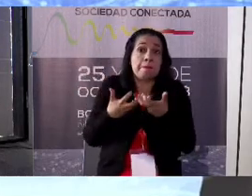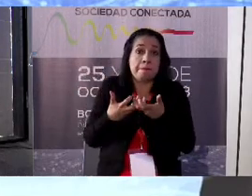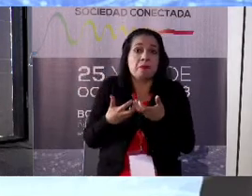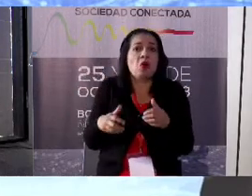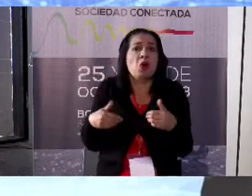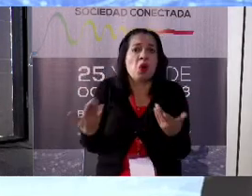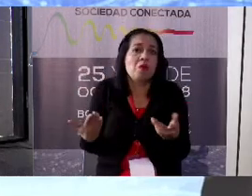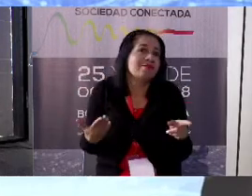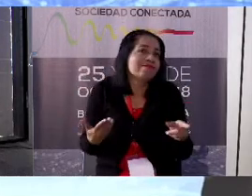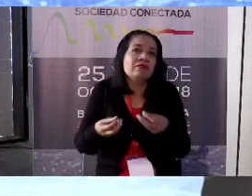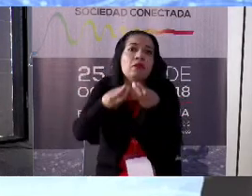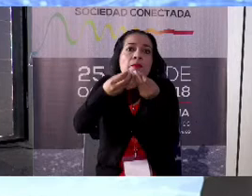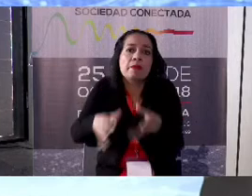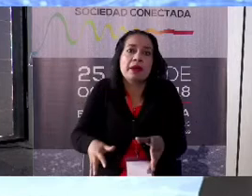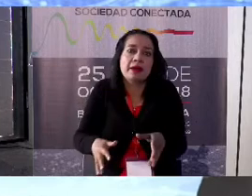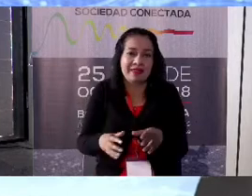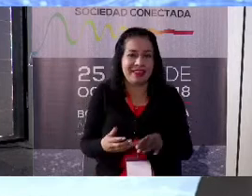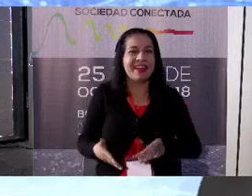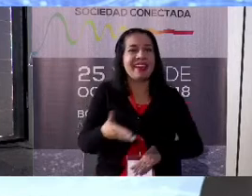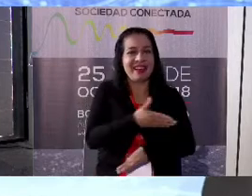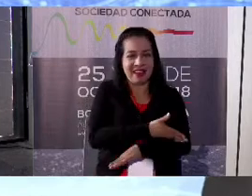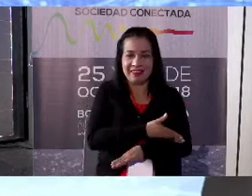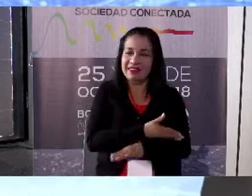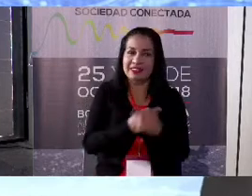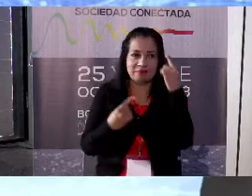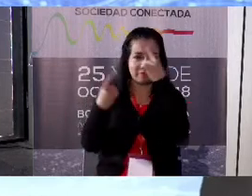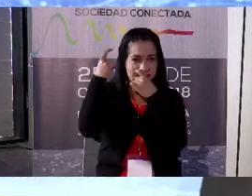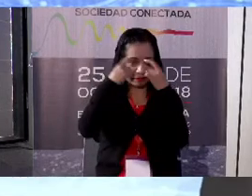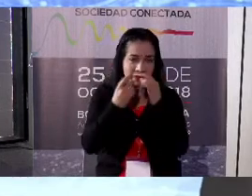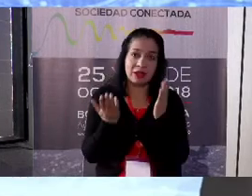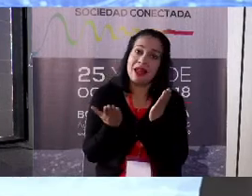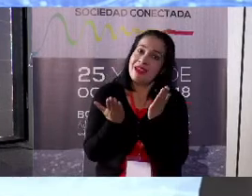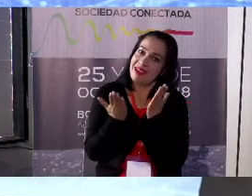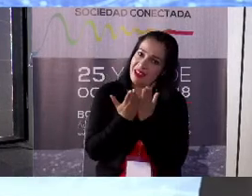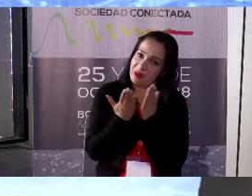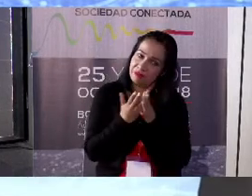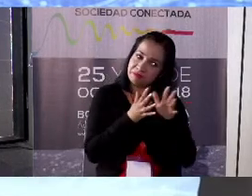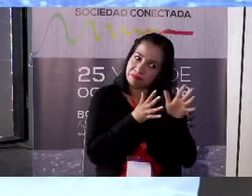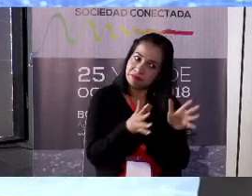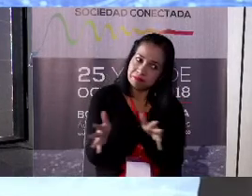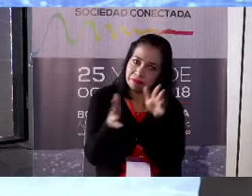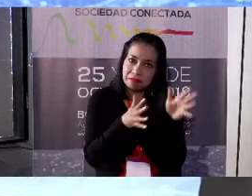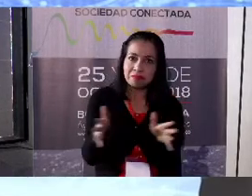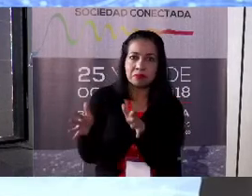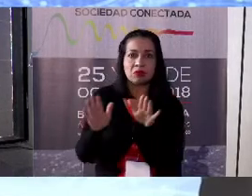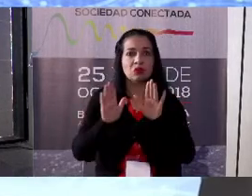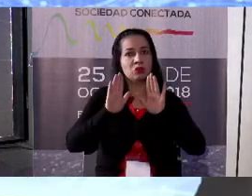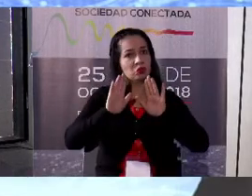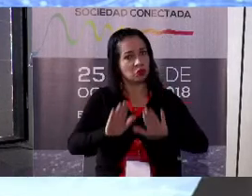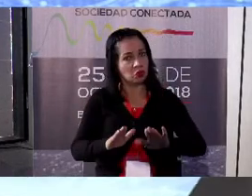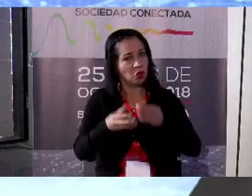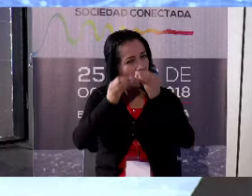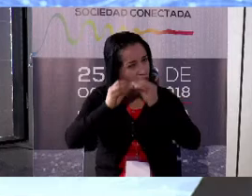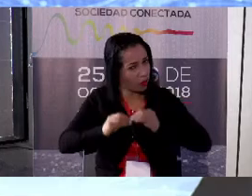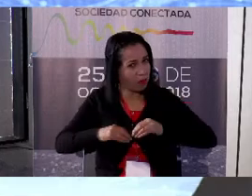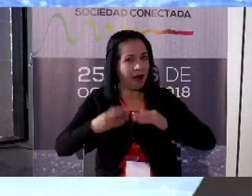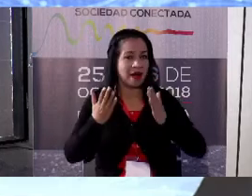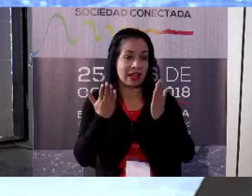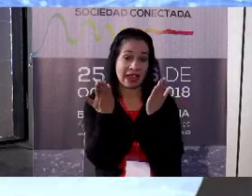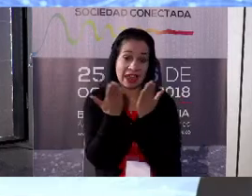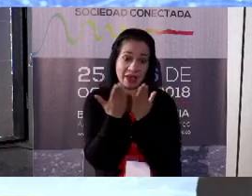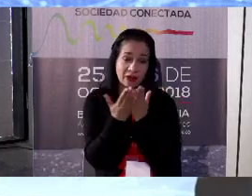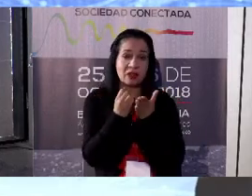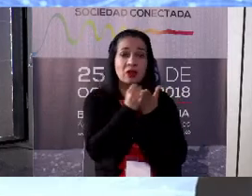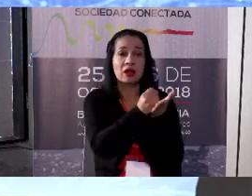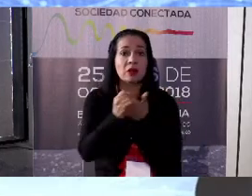Entonces tenemos que pensar en eso tenemos que pensar en la educación en tratar de generar esquemas educativos que que que cambien la visión y la